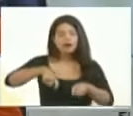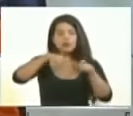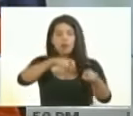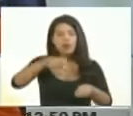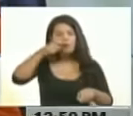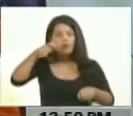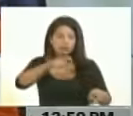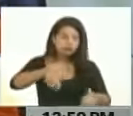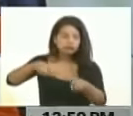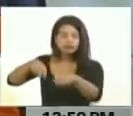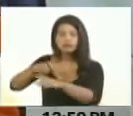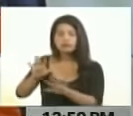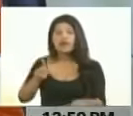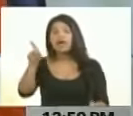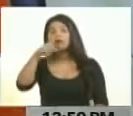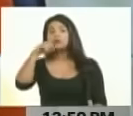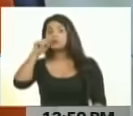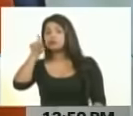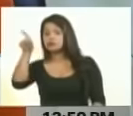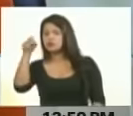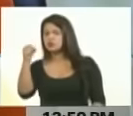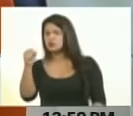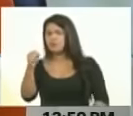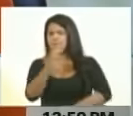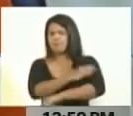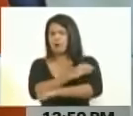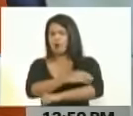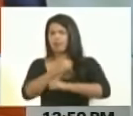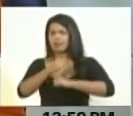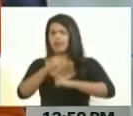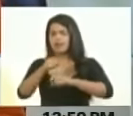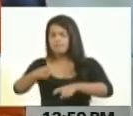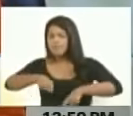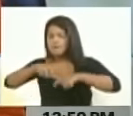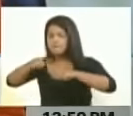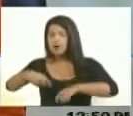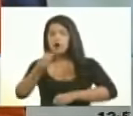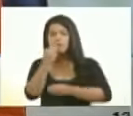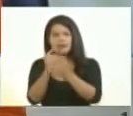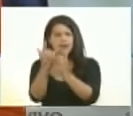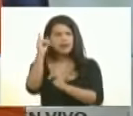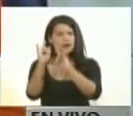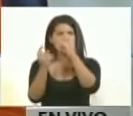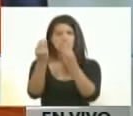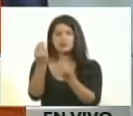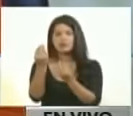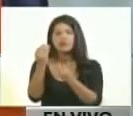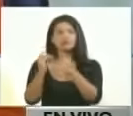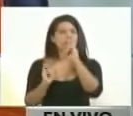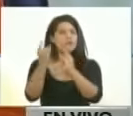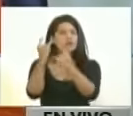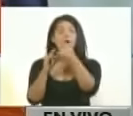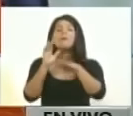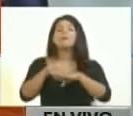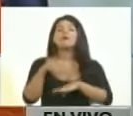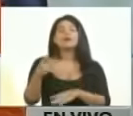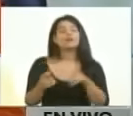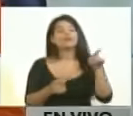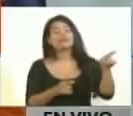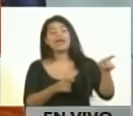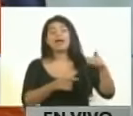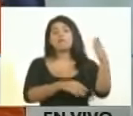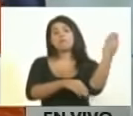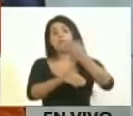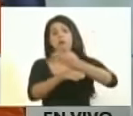se ha convertido en una verdadera potencia agrícola. ¿Producto de qué? De las sanciones unilaterales,